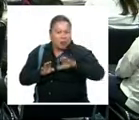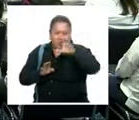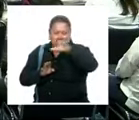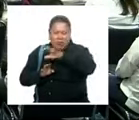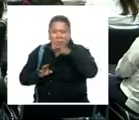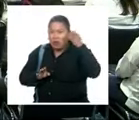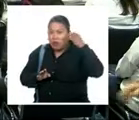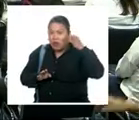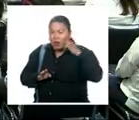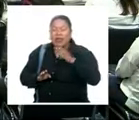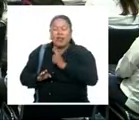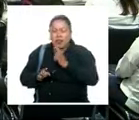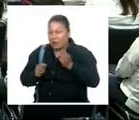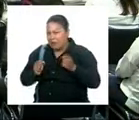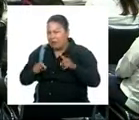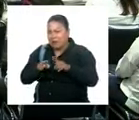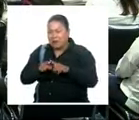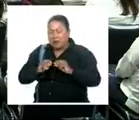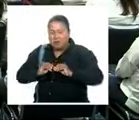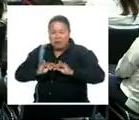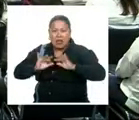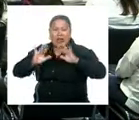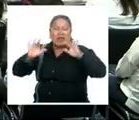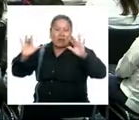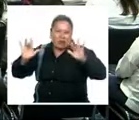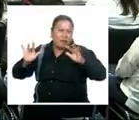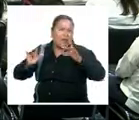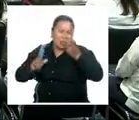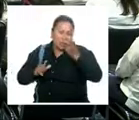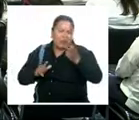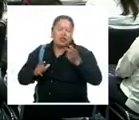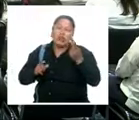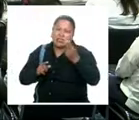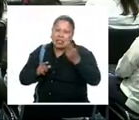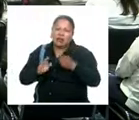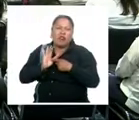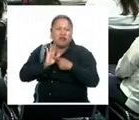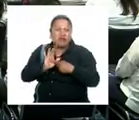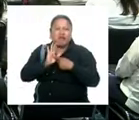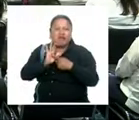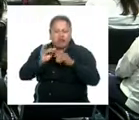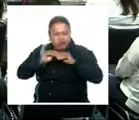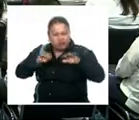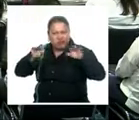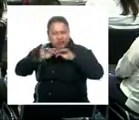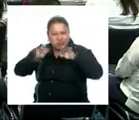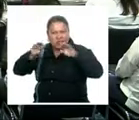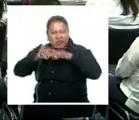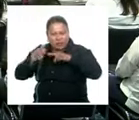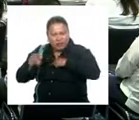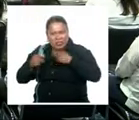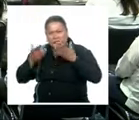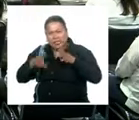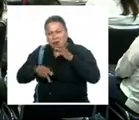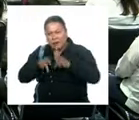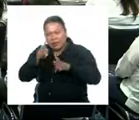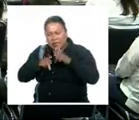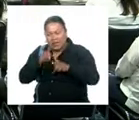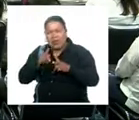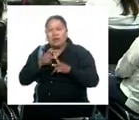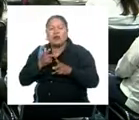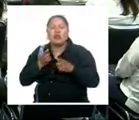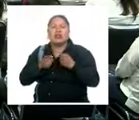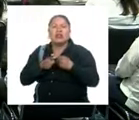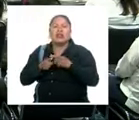también sean barrios mágicos, tenemos que seguir promoviéndolo y hemos platicado también con